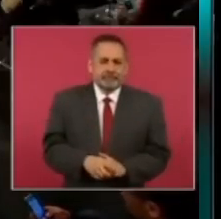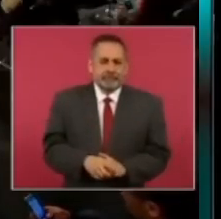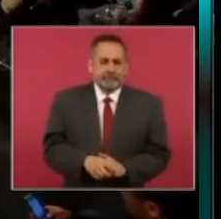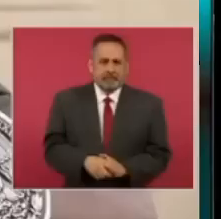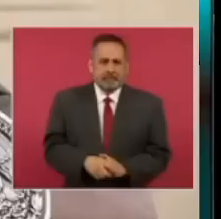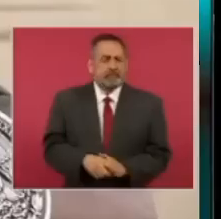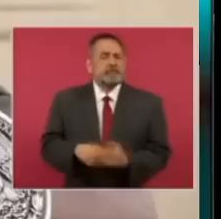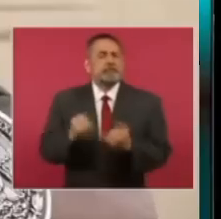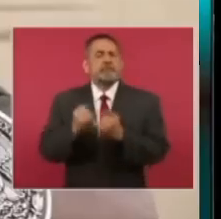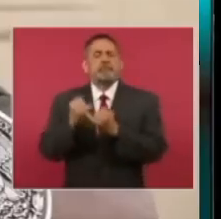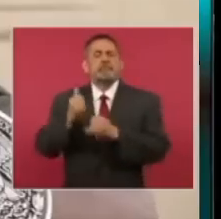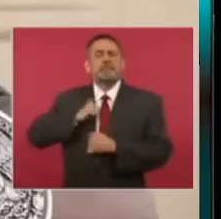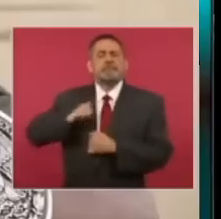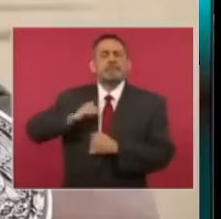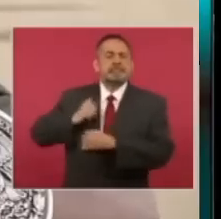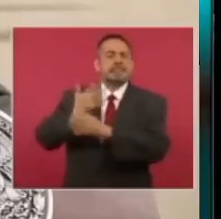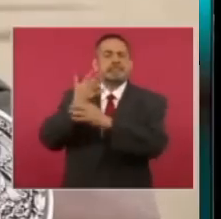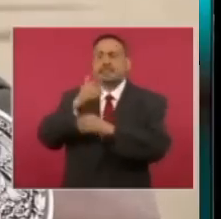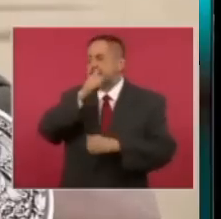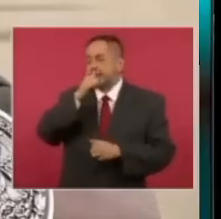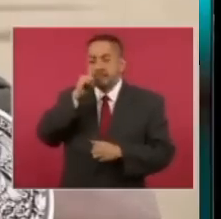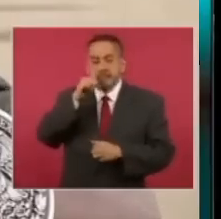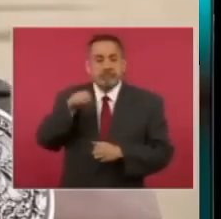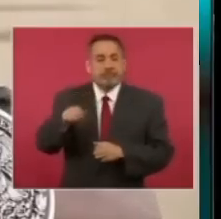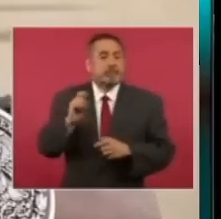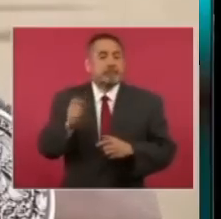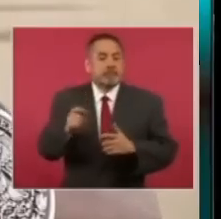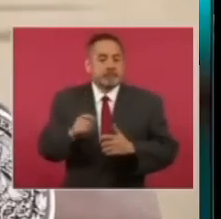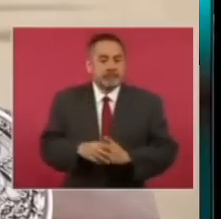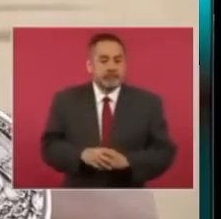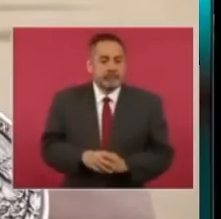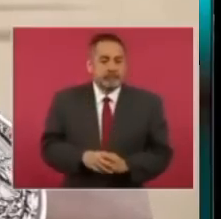Como decía Juárez, el triunfo